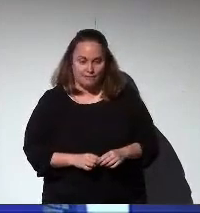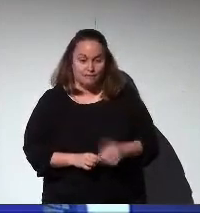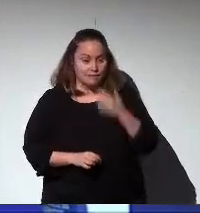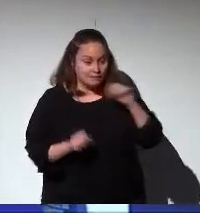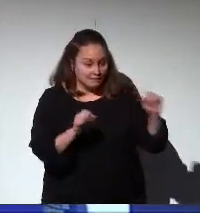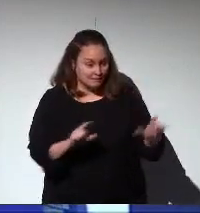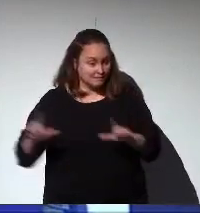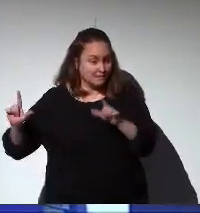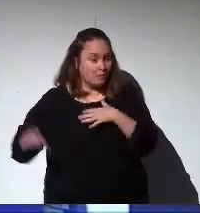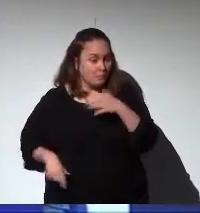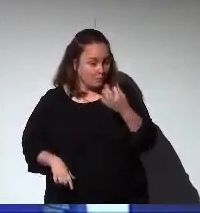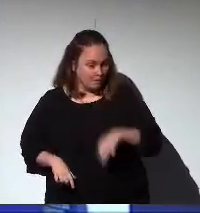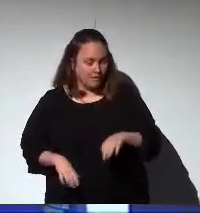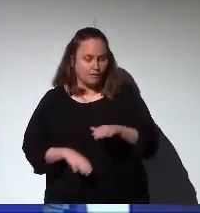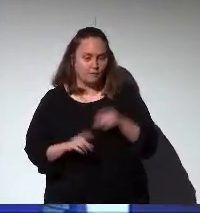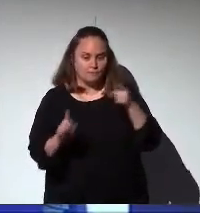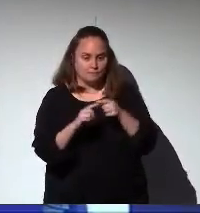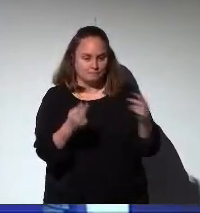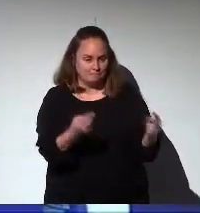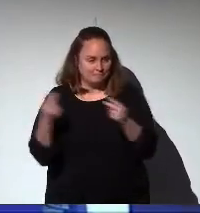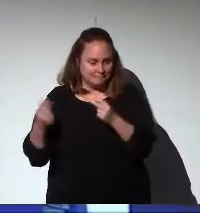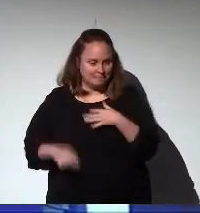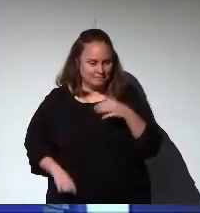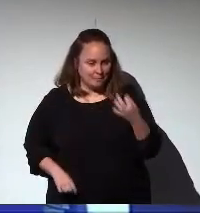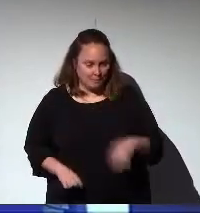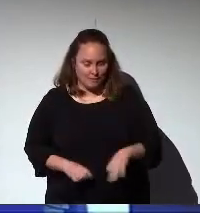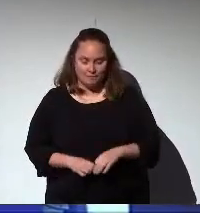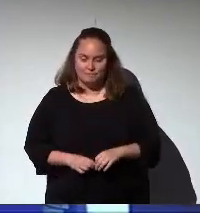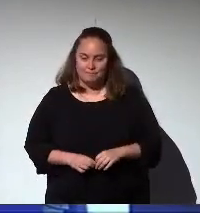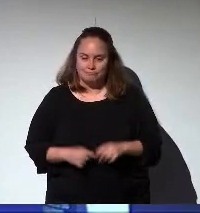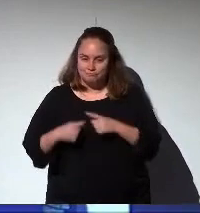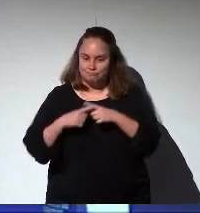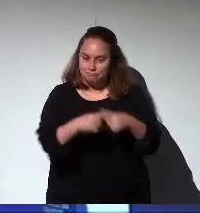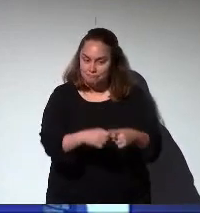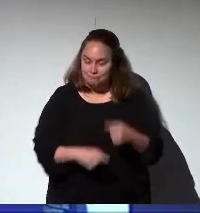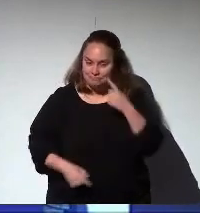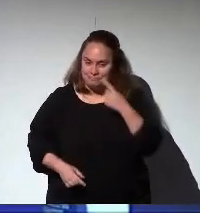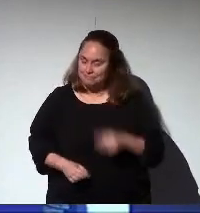en pantalla, por favor, para que se lo puedan ver todos ustedes y lo compartimos,